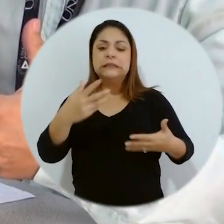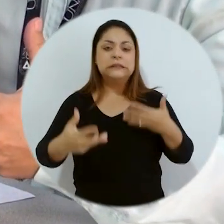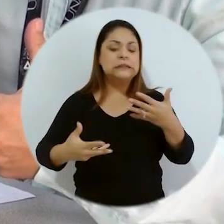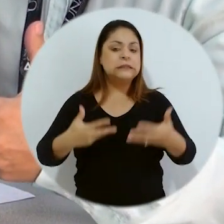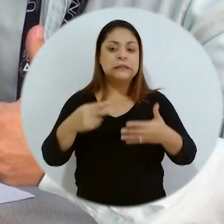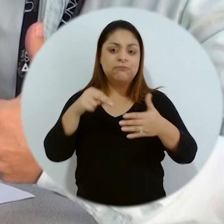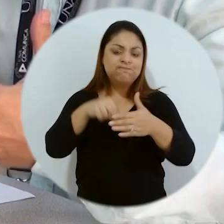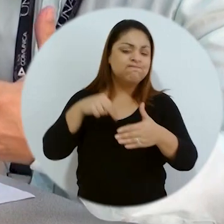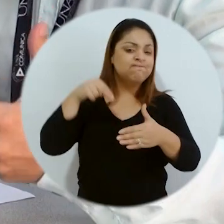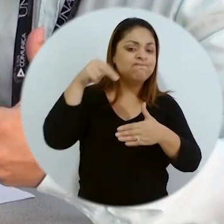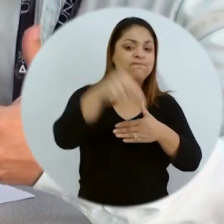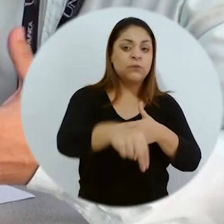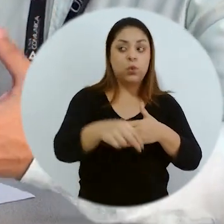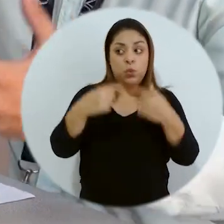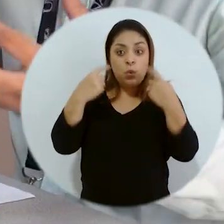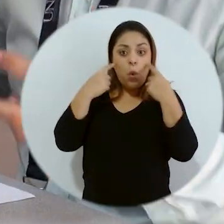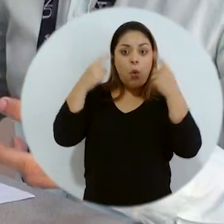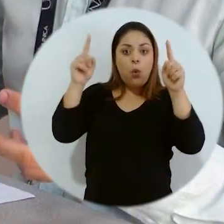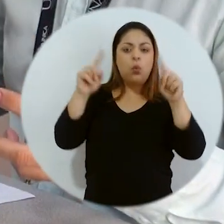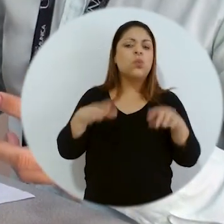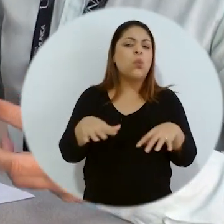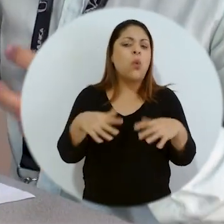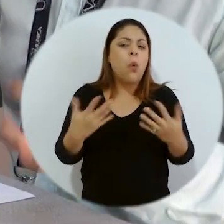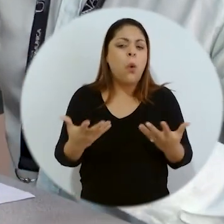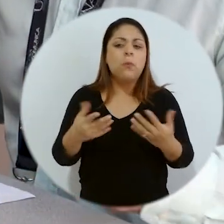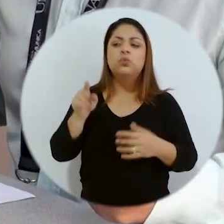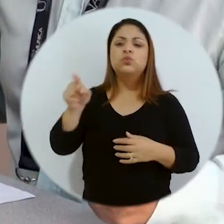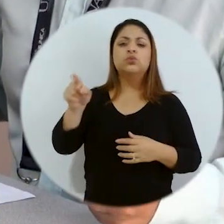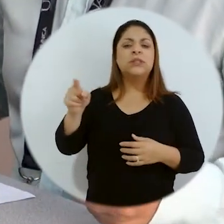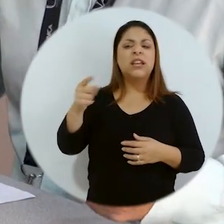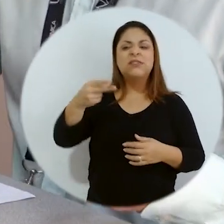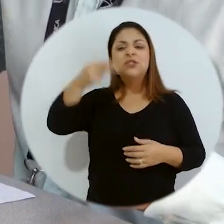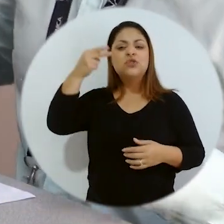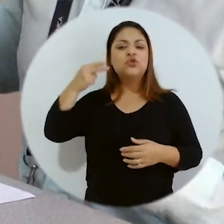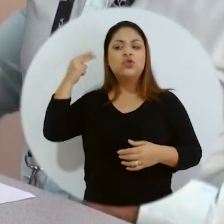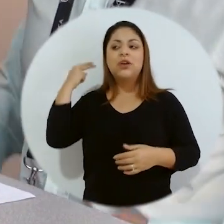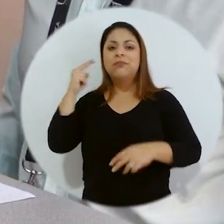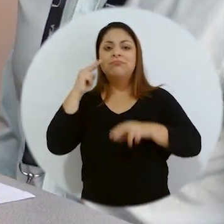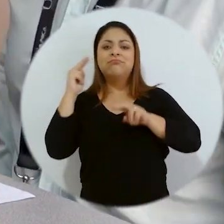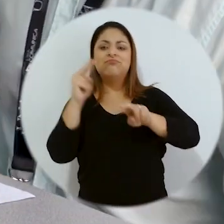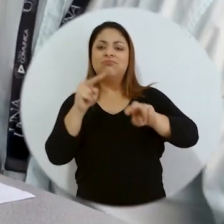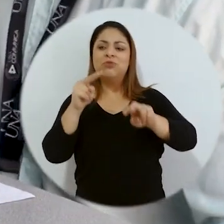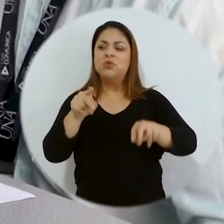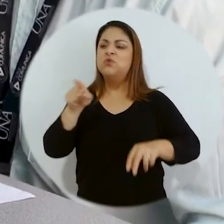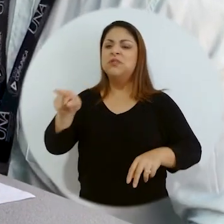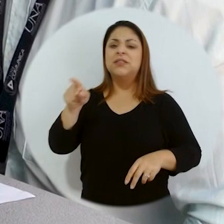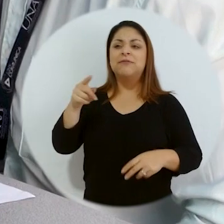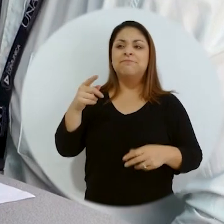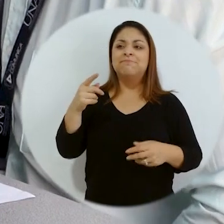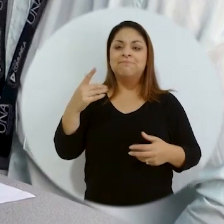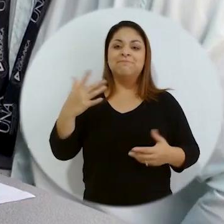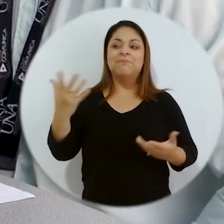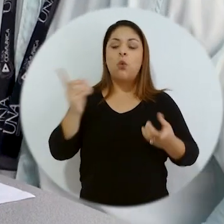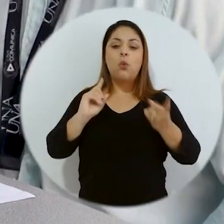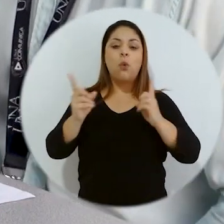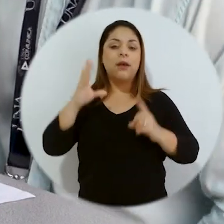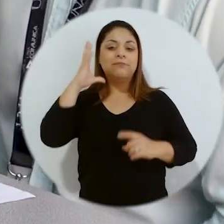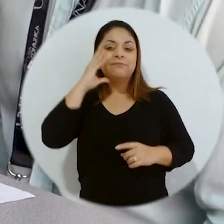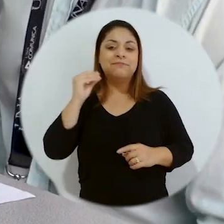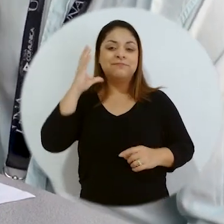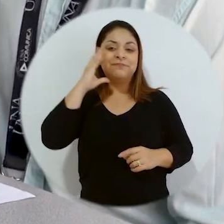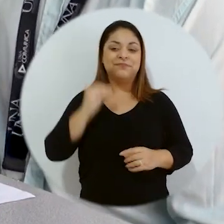obstáculo para salir adelante y aún así logran su cometido. ¿Qué tipo de historias te ha tocado ver en todos estos